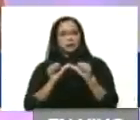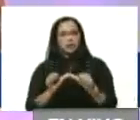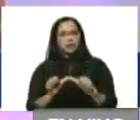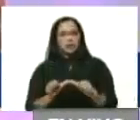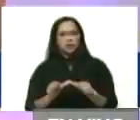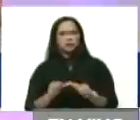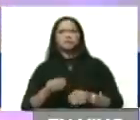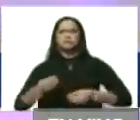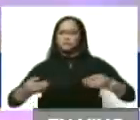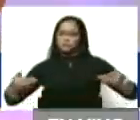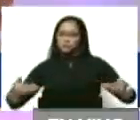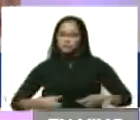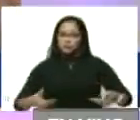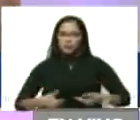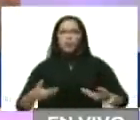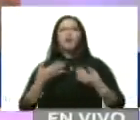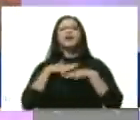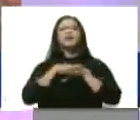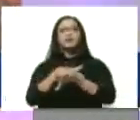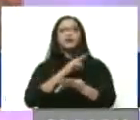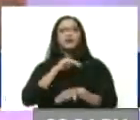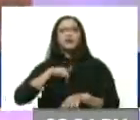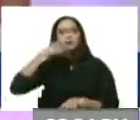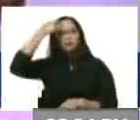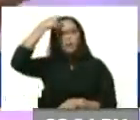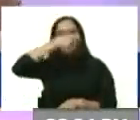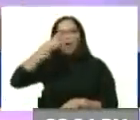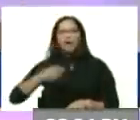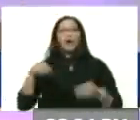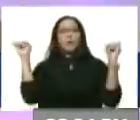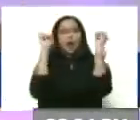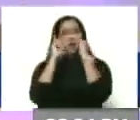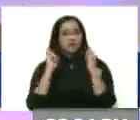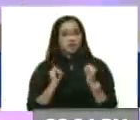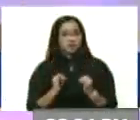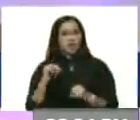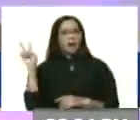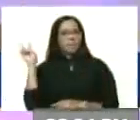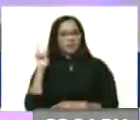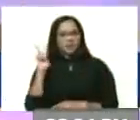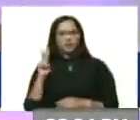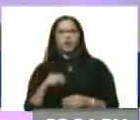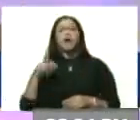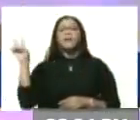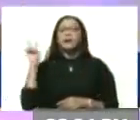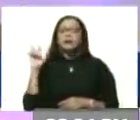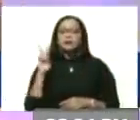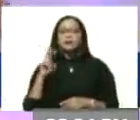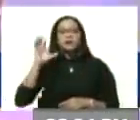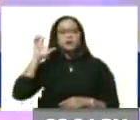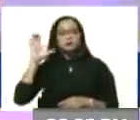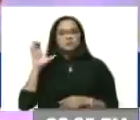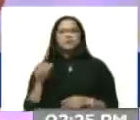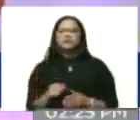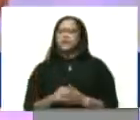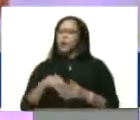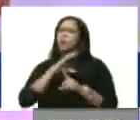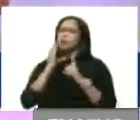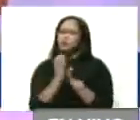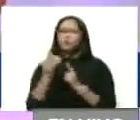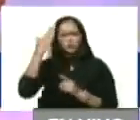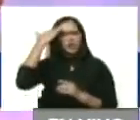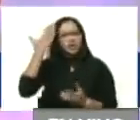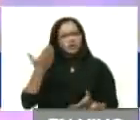empeñados por la integridad de nuestro pueblo, por la felicidad de Venezuela. Venezuela es un país con tradición, ustedes lo